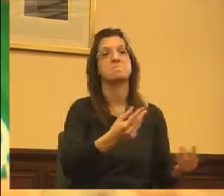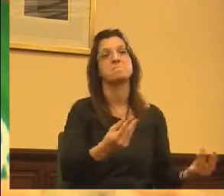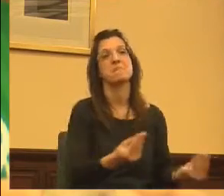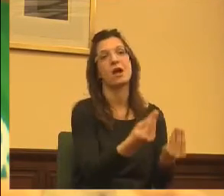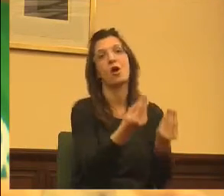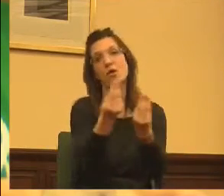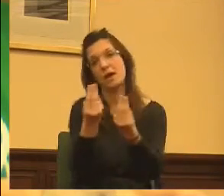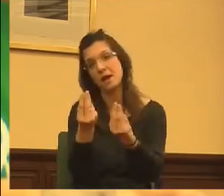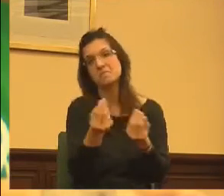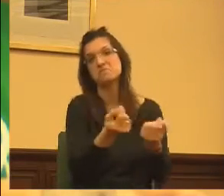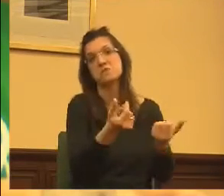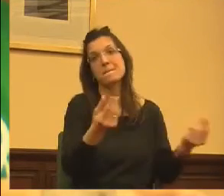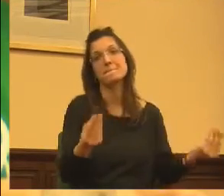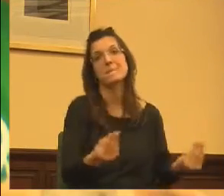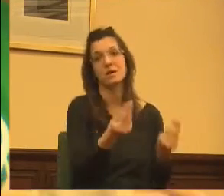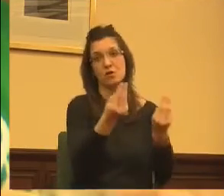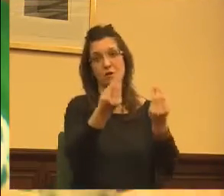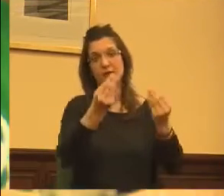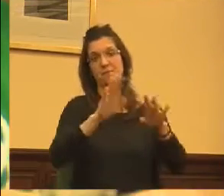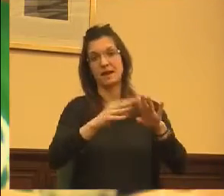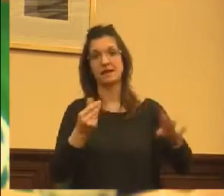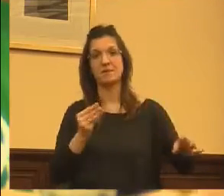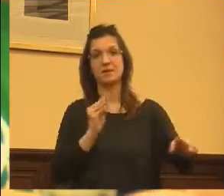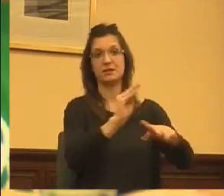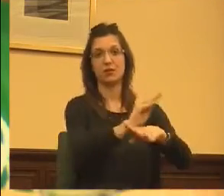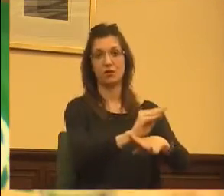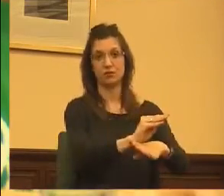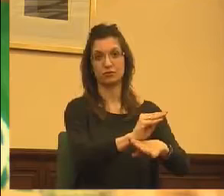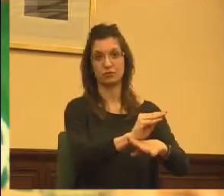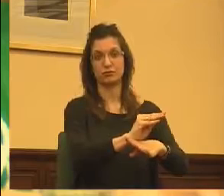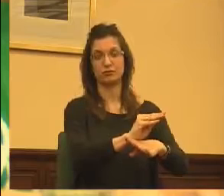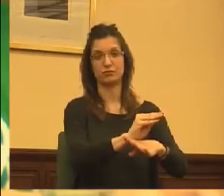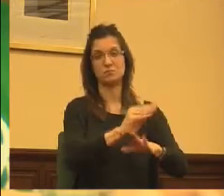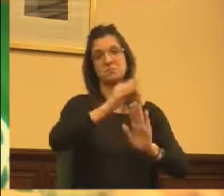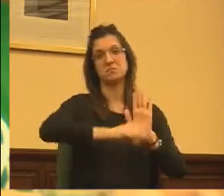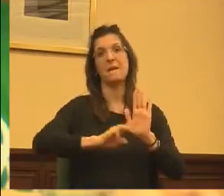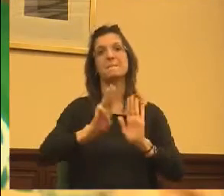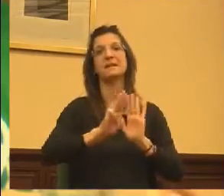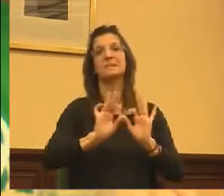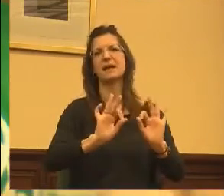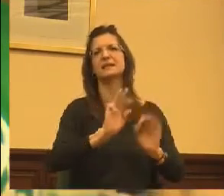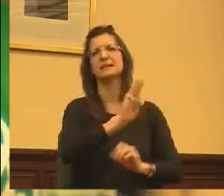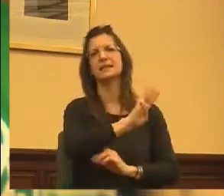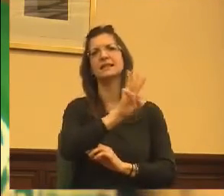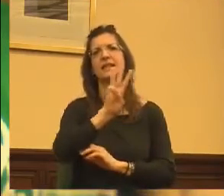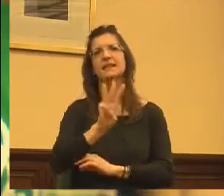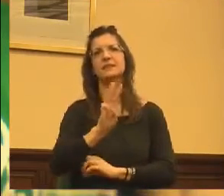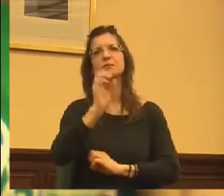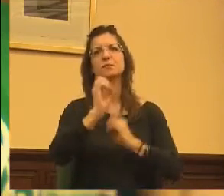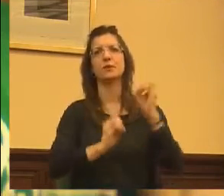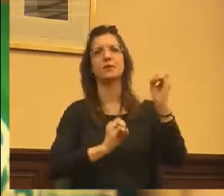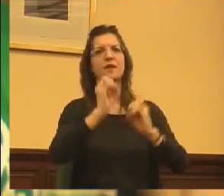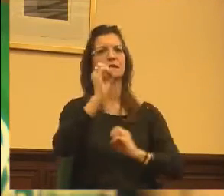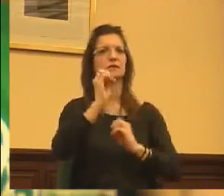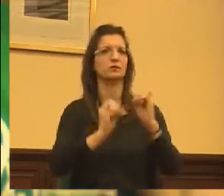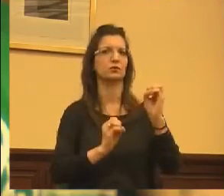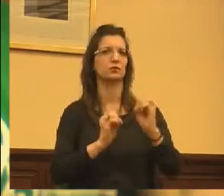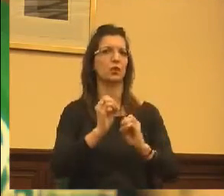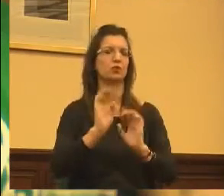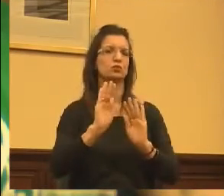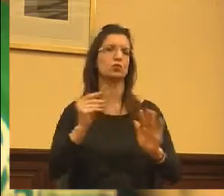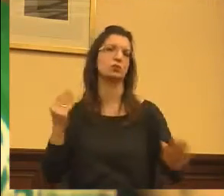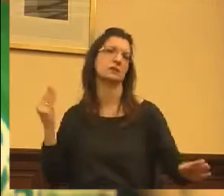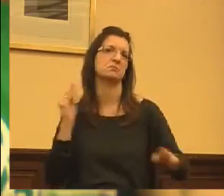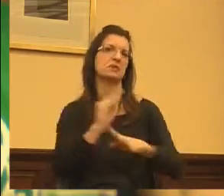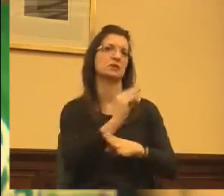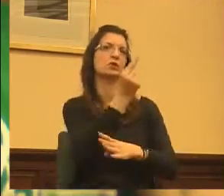supone una importante merma en el capítulo de inversiones que viene por parte del Plan Prisma, porque supone el 33% prácticamente